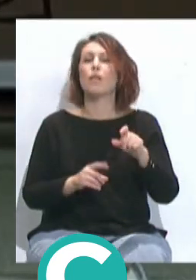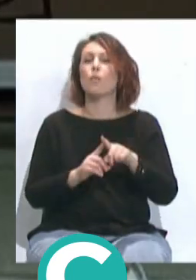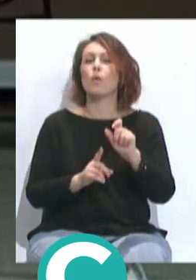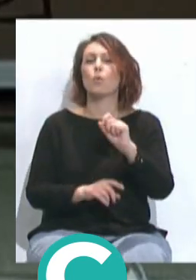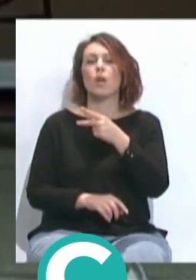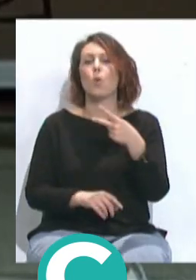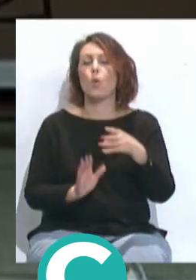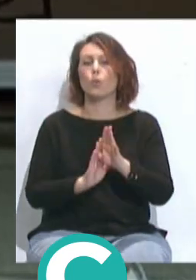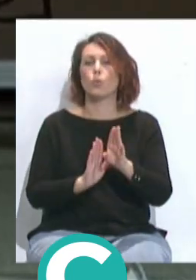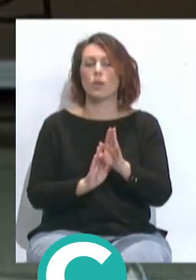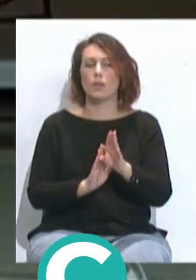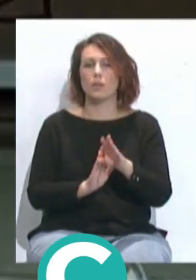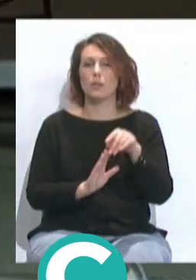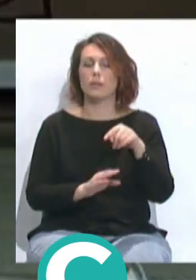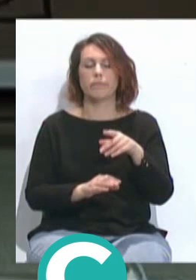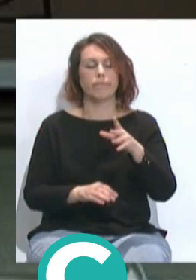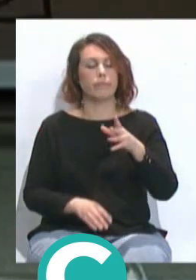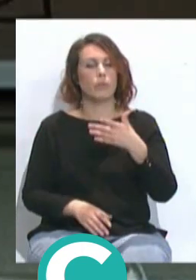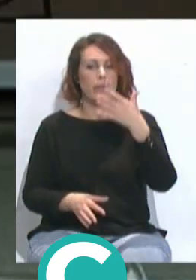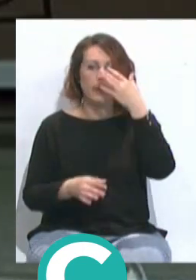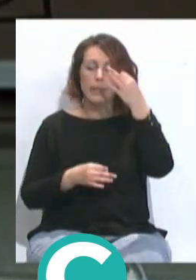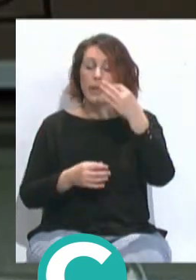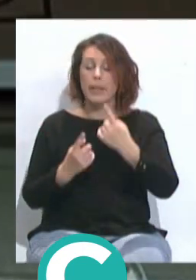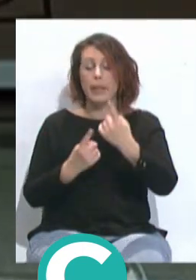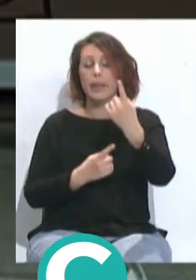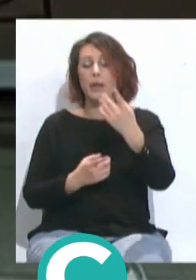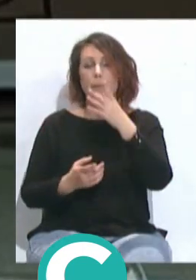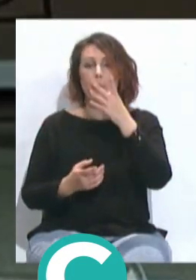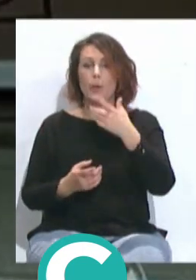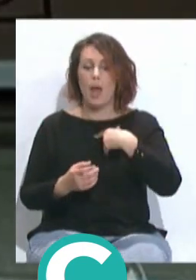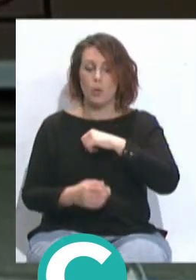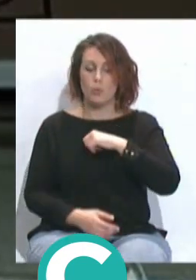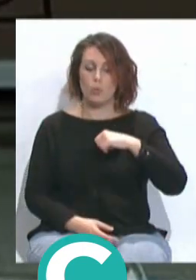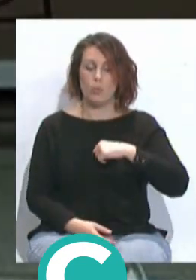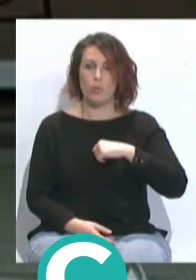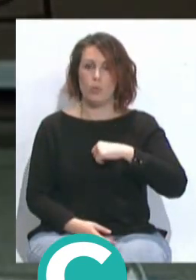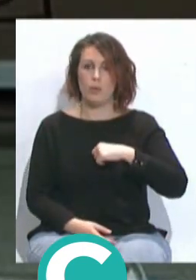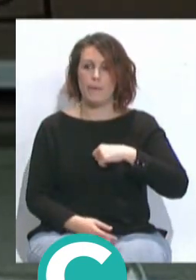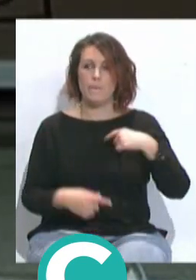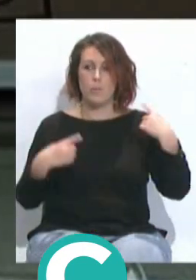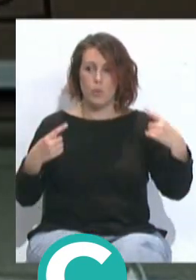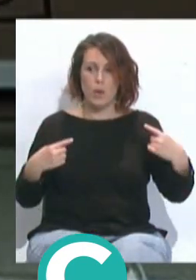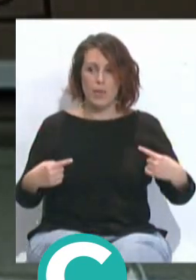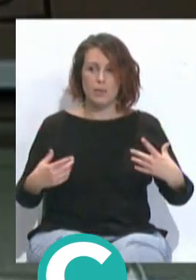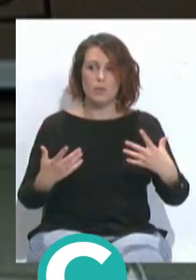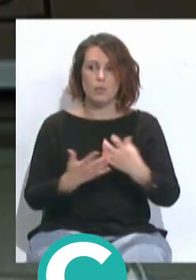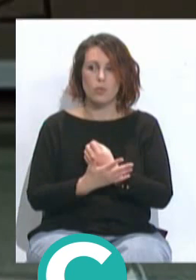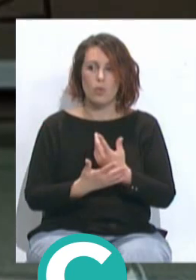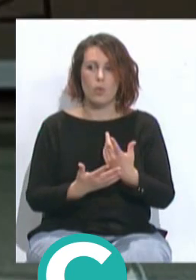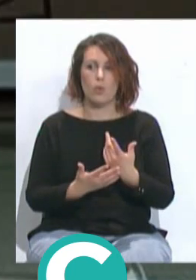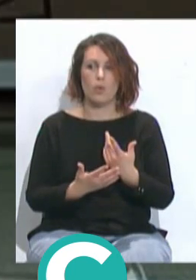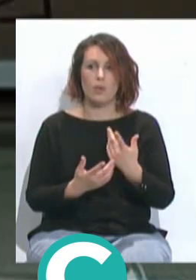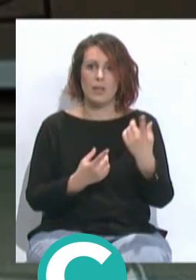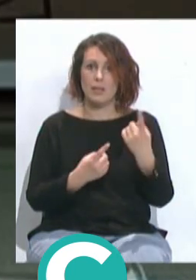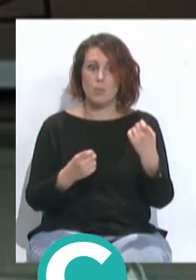el euro esto solo es la punta del iceberg porque el autónomo la rueda todo lo que lo